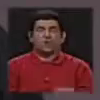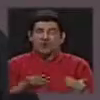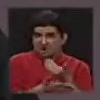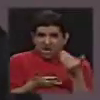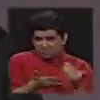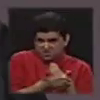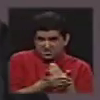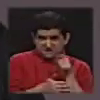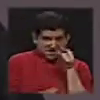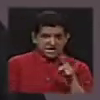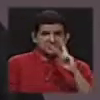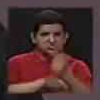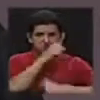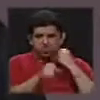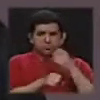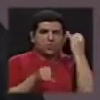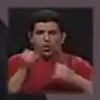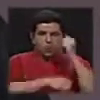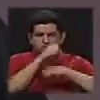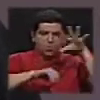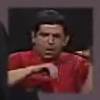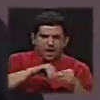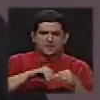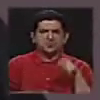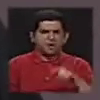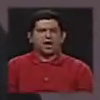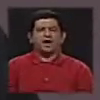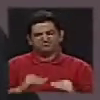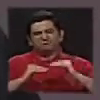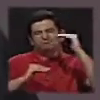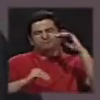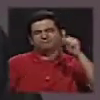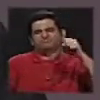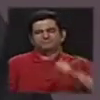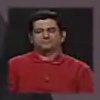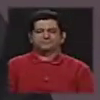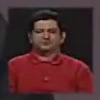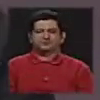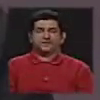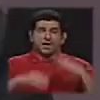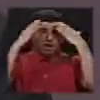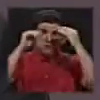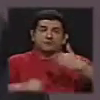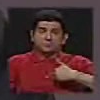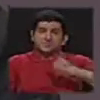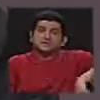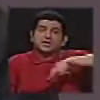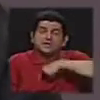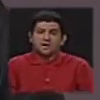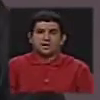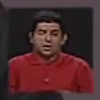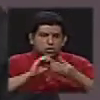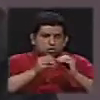actualización, ese segundo año o ese último año agregado es bastante más elevado. Pues resulta que los informes que tenemos es que la